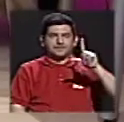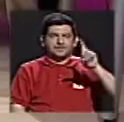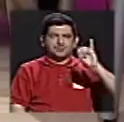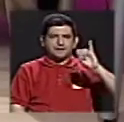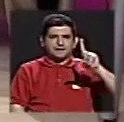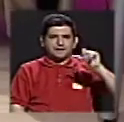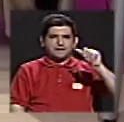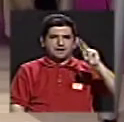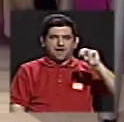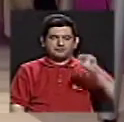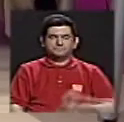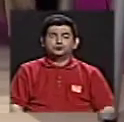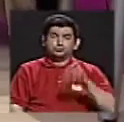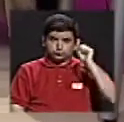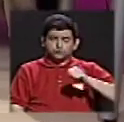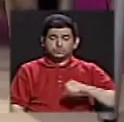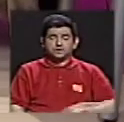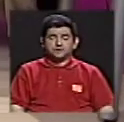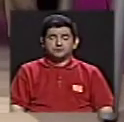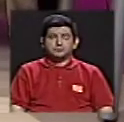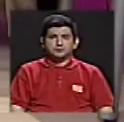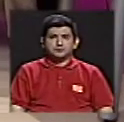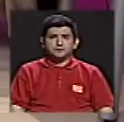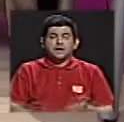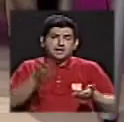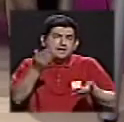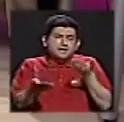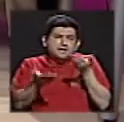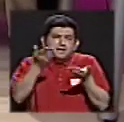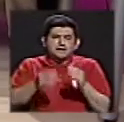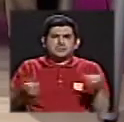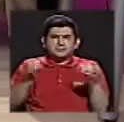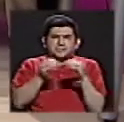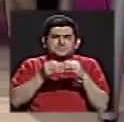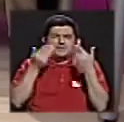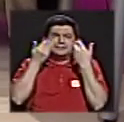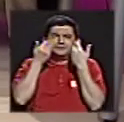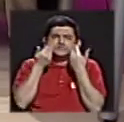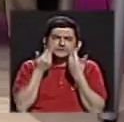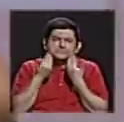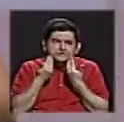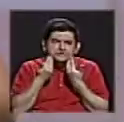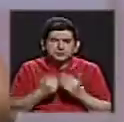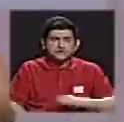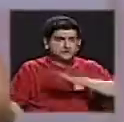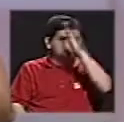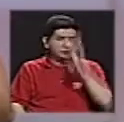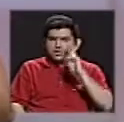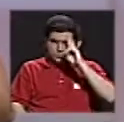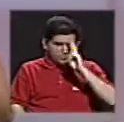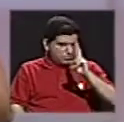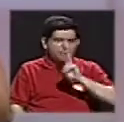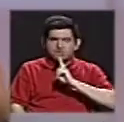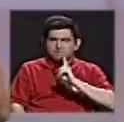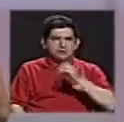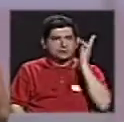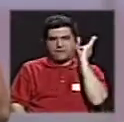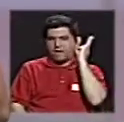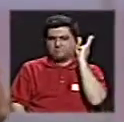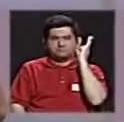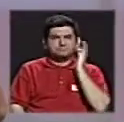claro, que eso es así. Y lo que más entristece es que casi nunca se lo reconocen verdaderamente a la